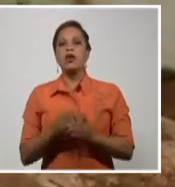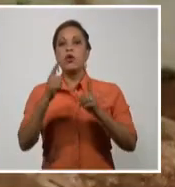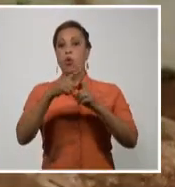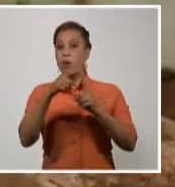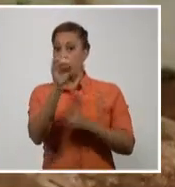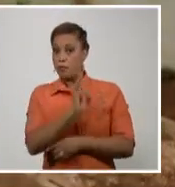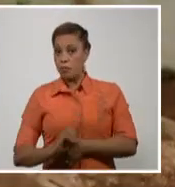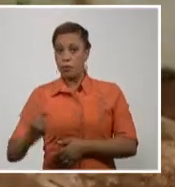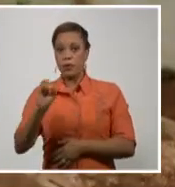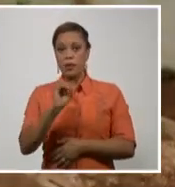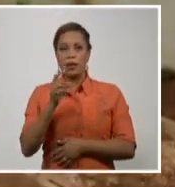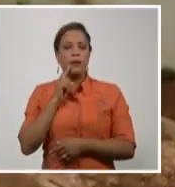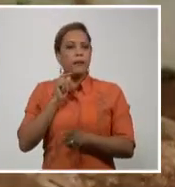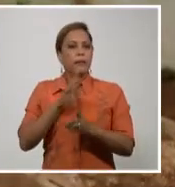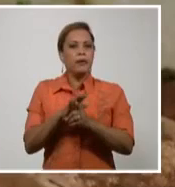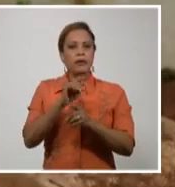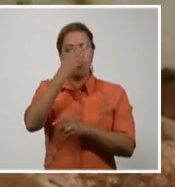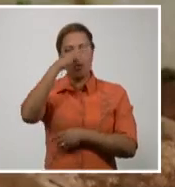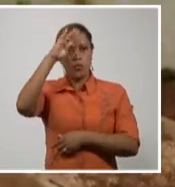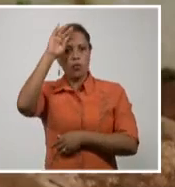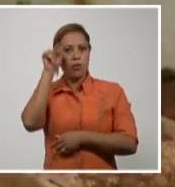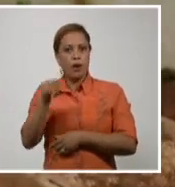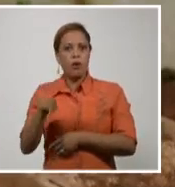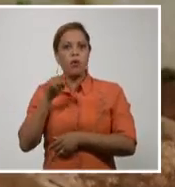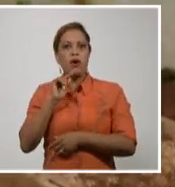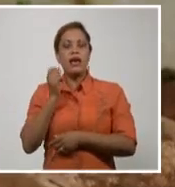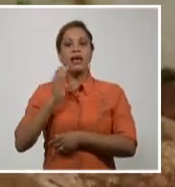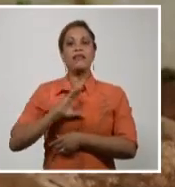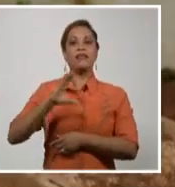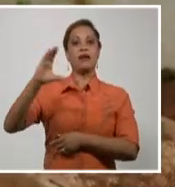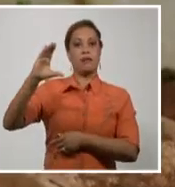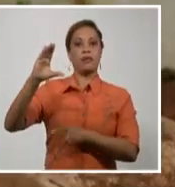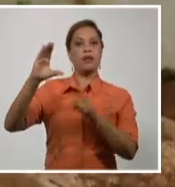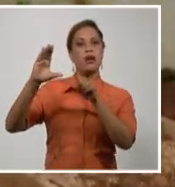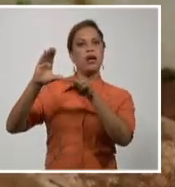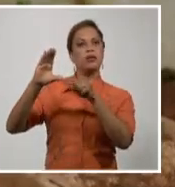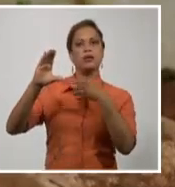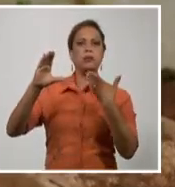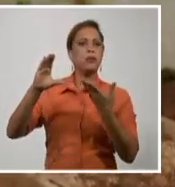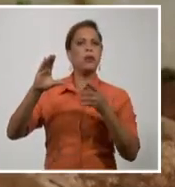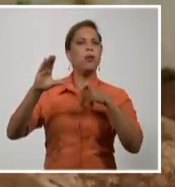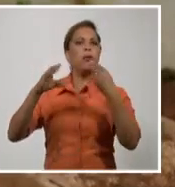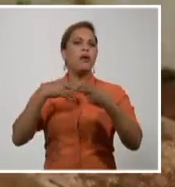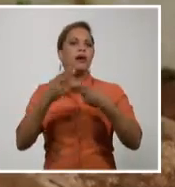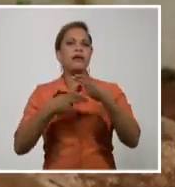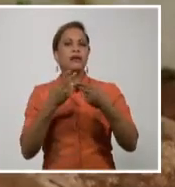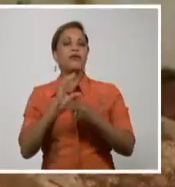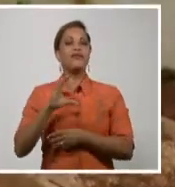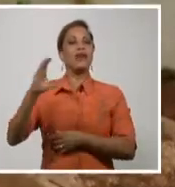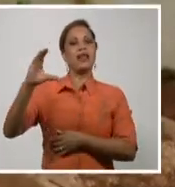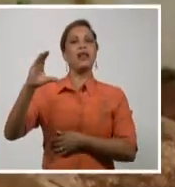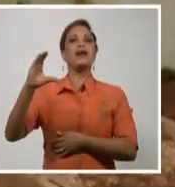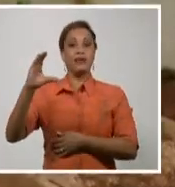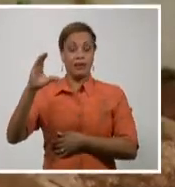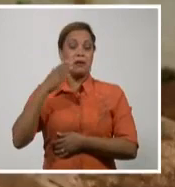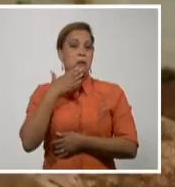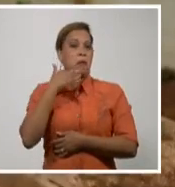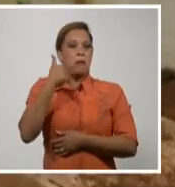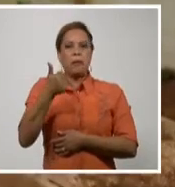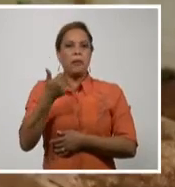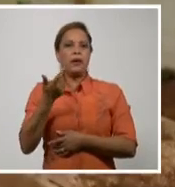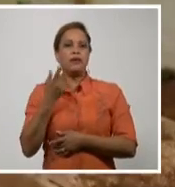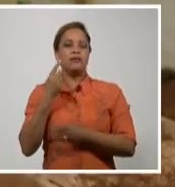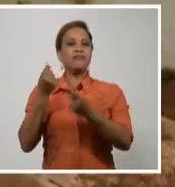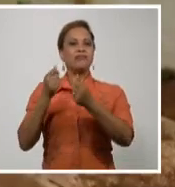el país, hoy el salario de los trabajadores ha aumentado y tenemos que buscar cómo respaldamos ese salario, cómo buscamos esa riqueza. Y